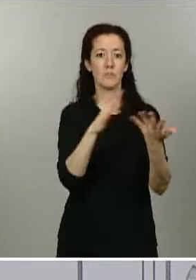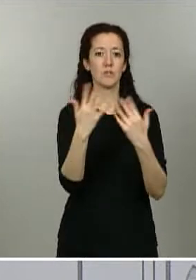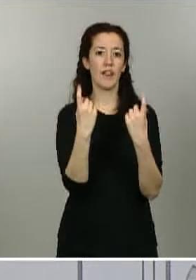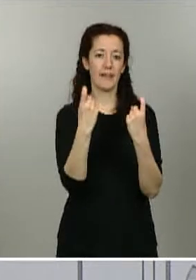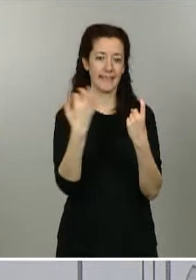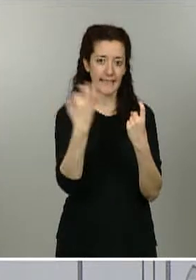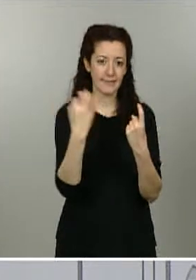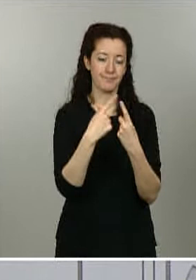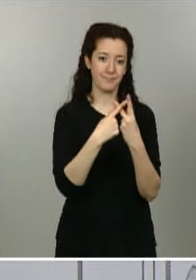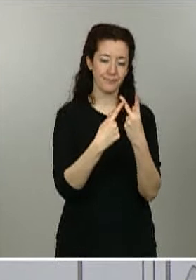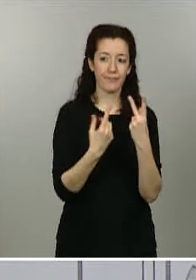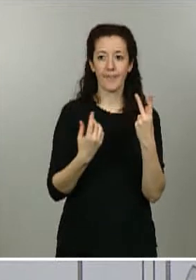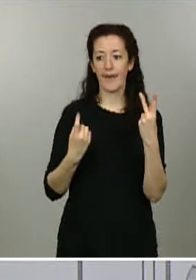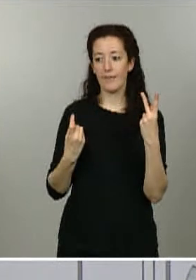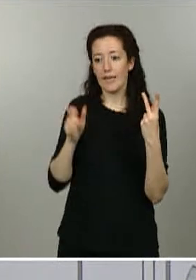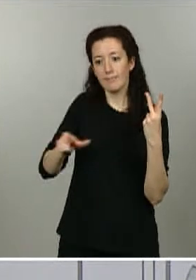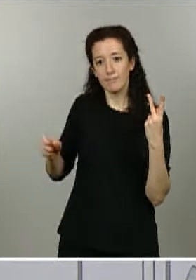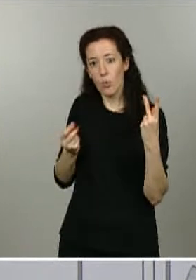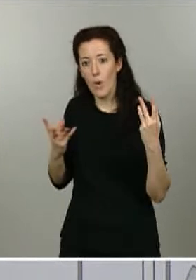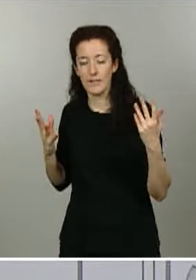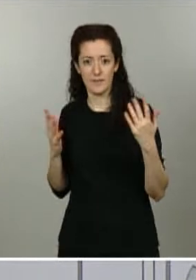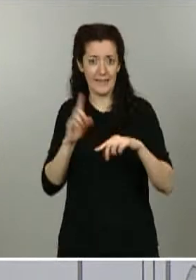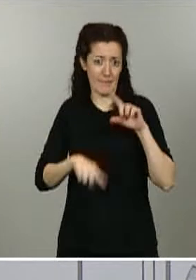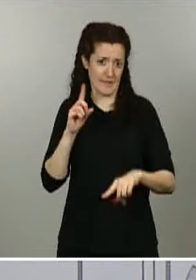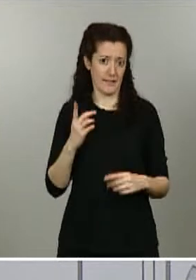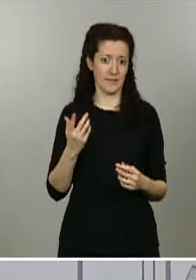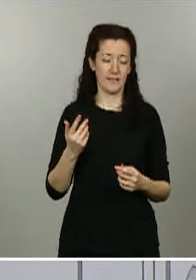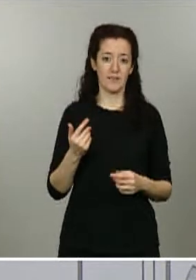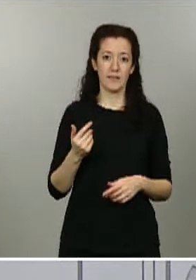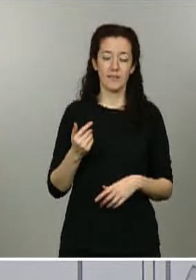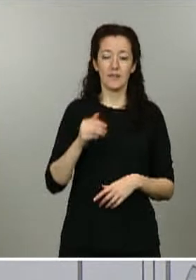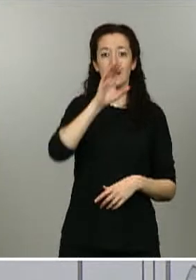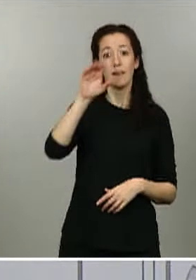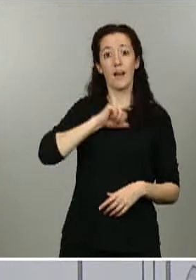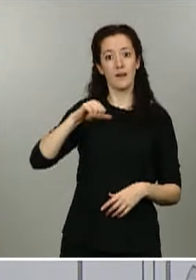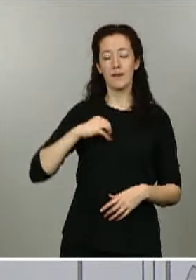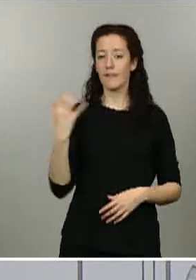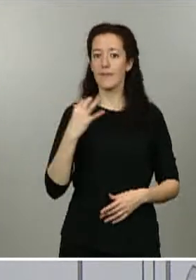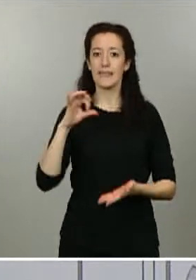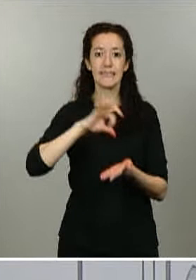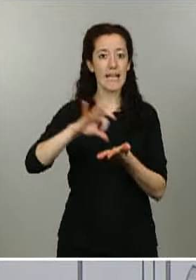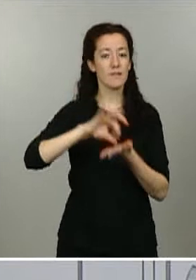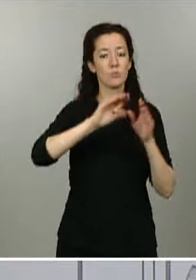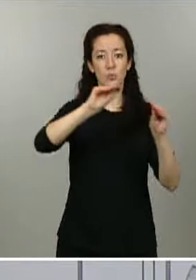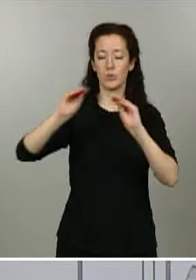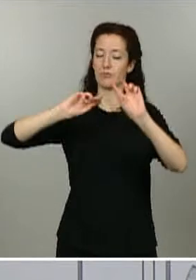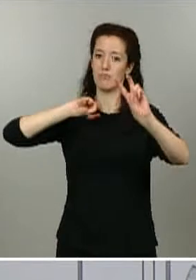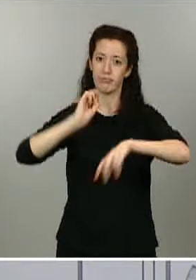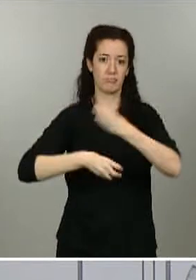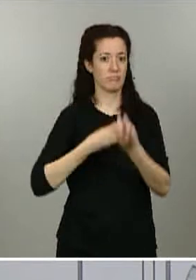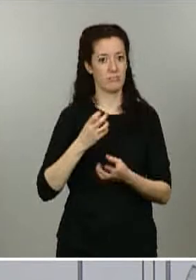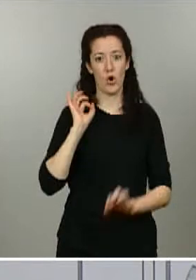X actos en X tiempo. Las comunidades tienen que reorganizar sus servicios. Si hay herramientas de apoyo,